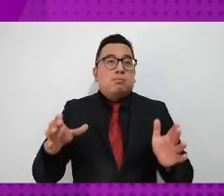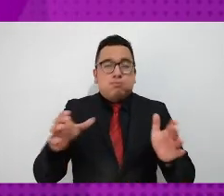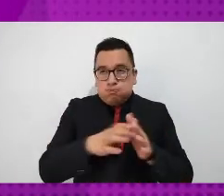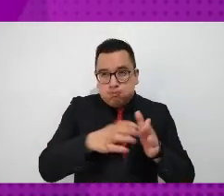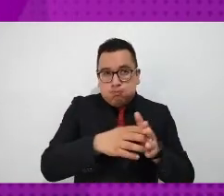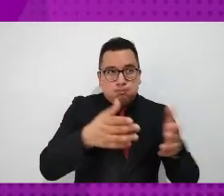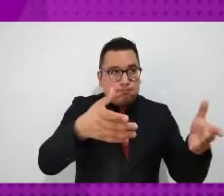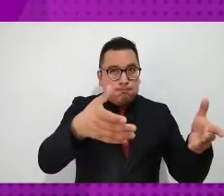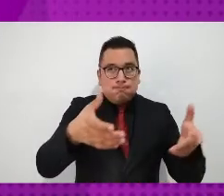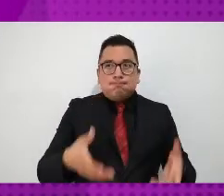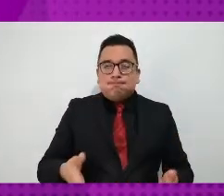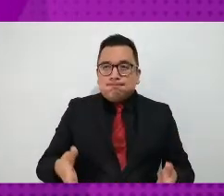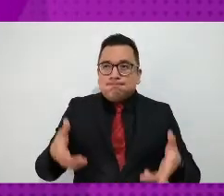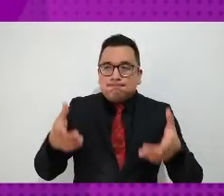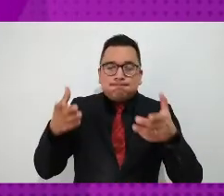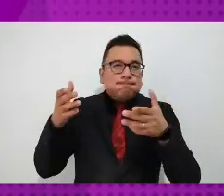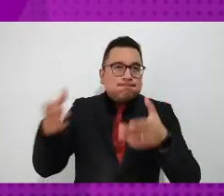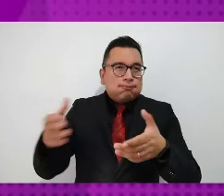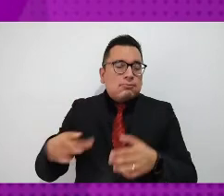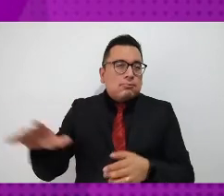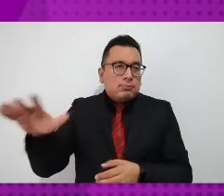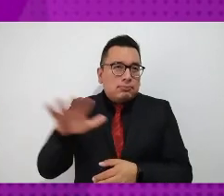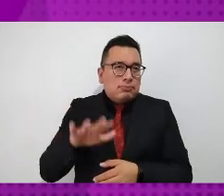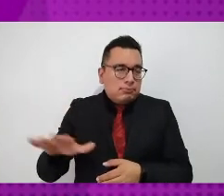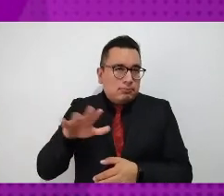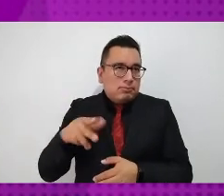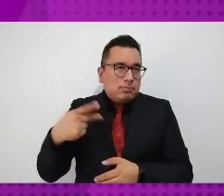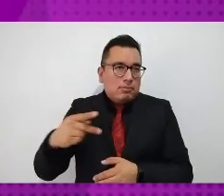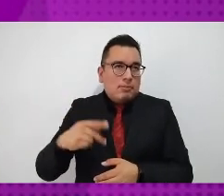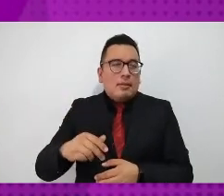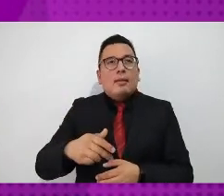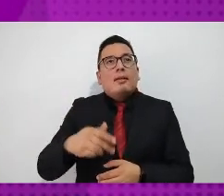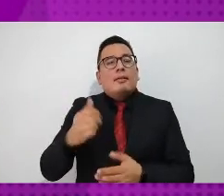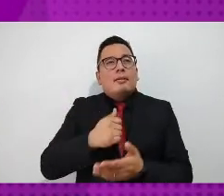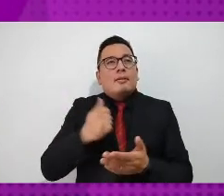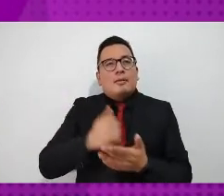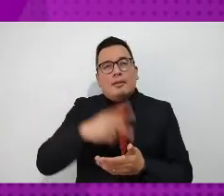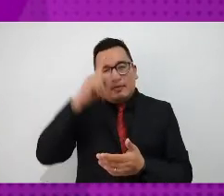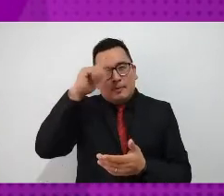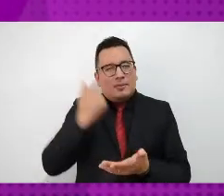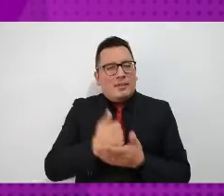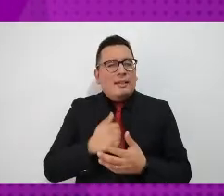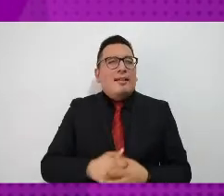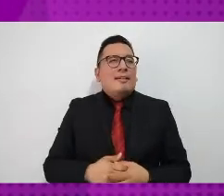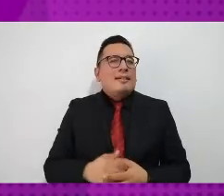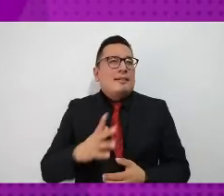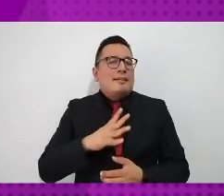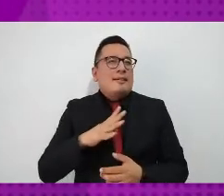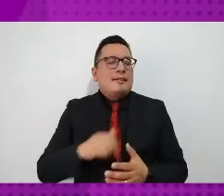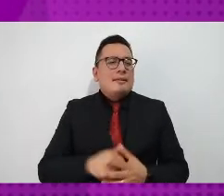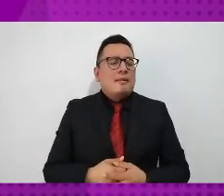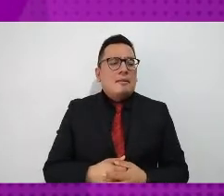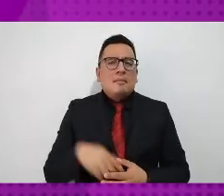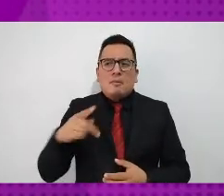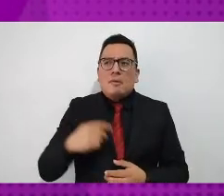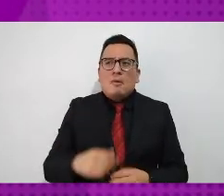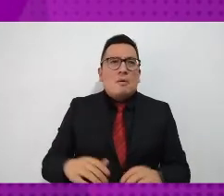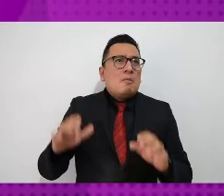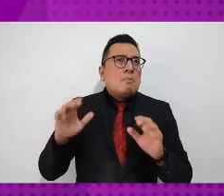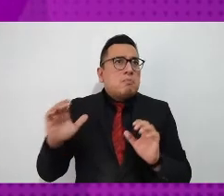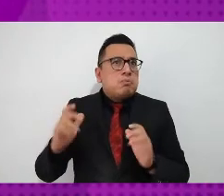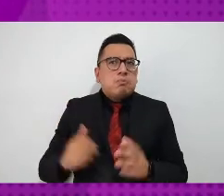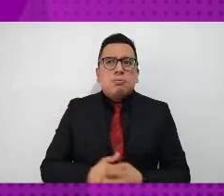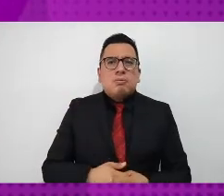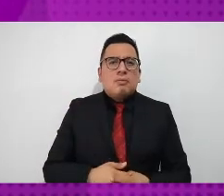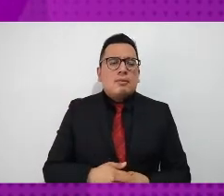a la el consejo distrital de pachuca que fue donde se realizó el resguardo en la bodega electoral y